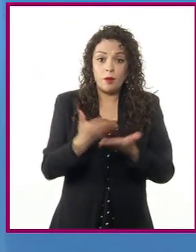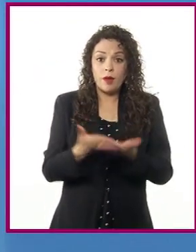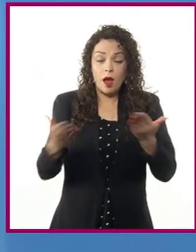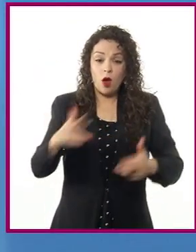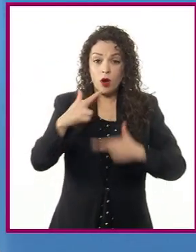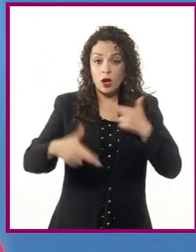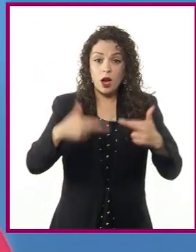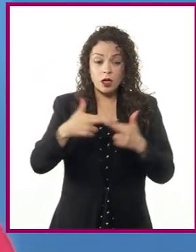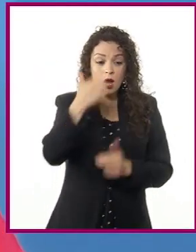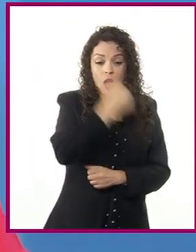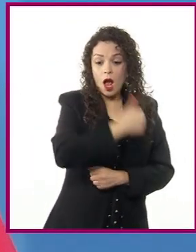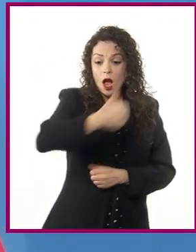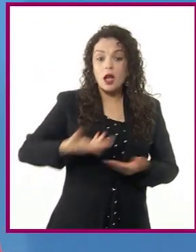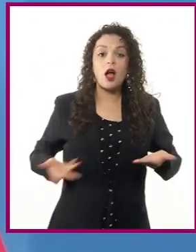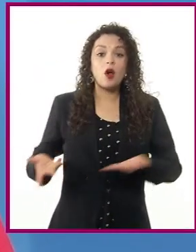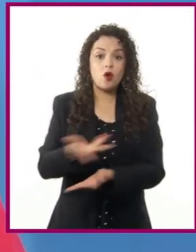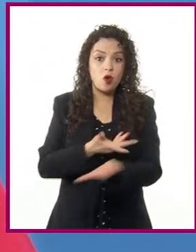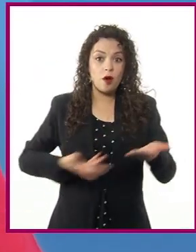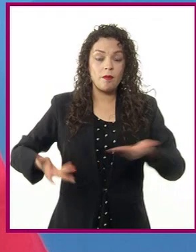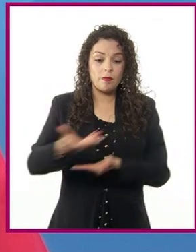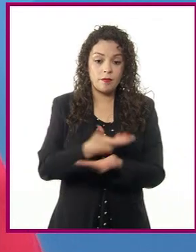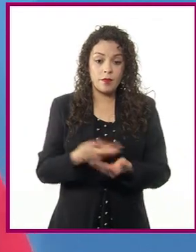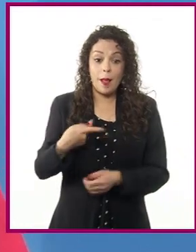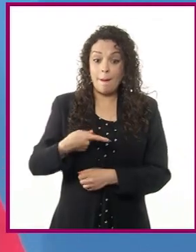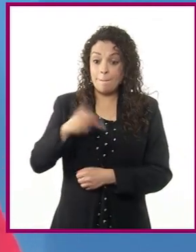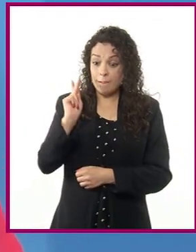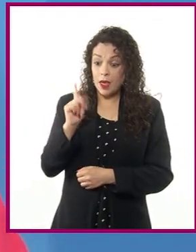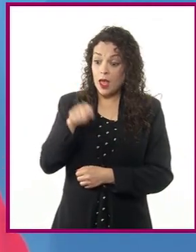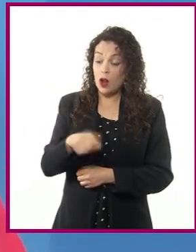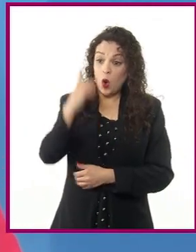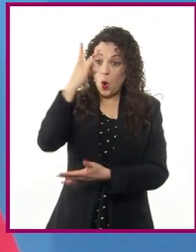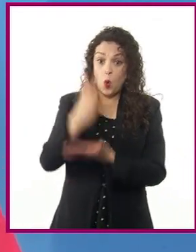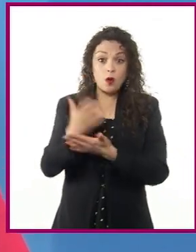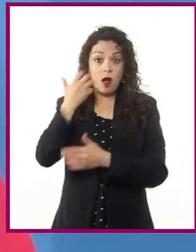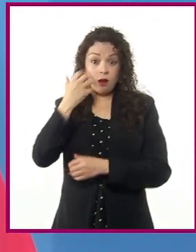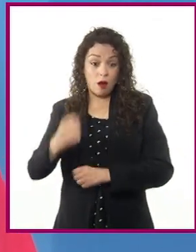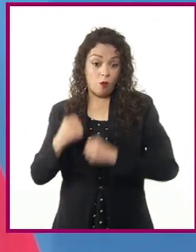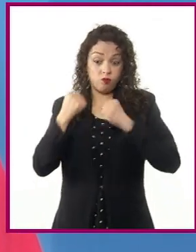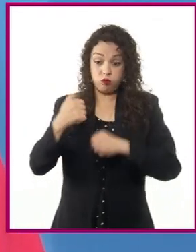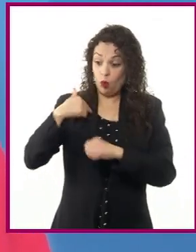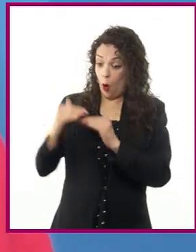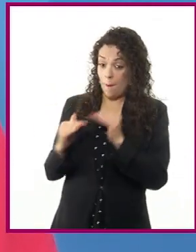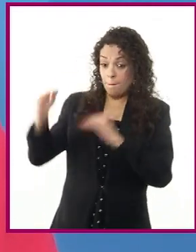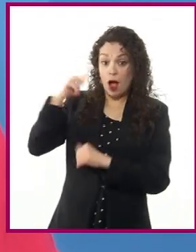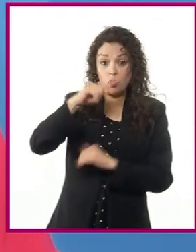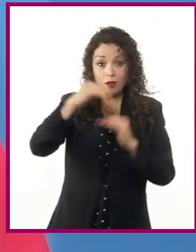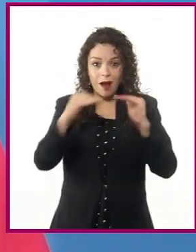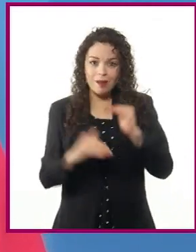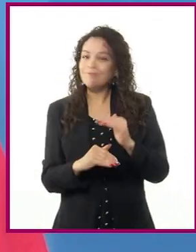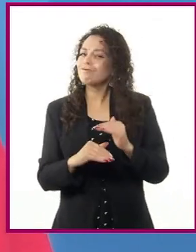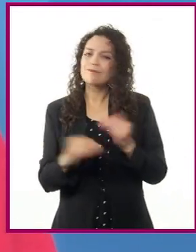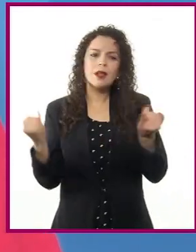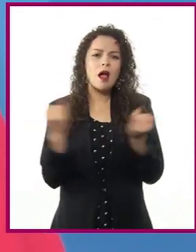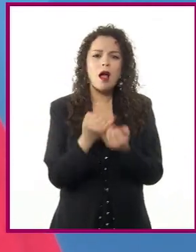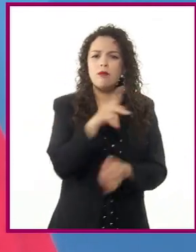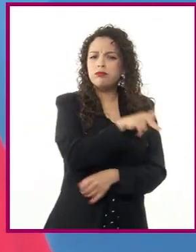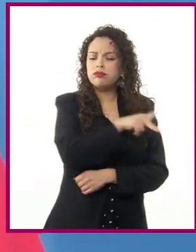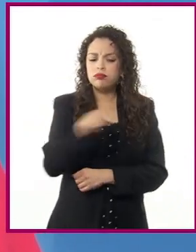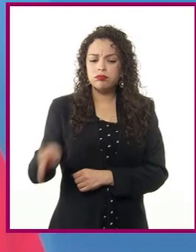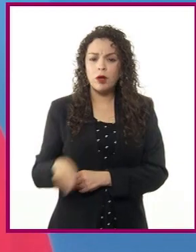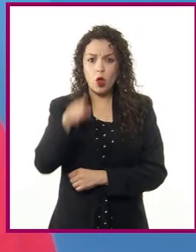región, sin que ninguna se imponga sobre la otra. Seguramente ya habían escuchado el